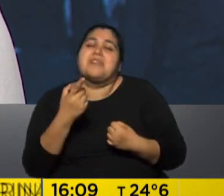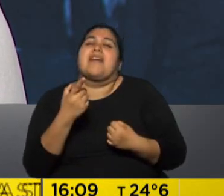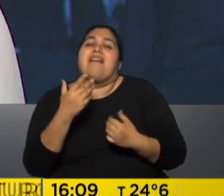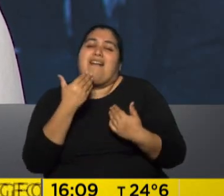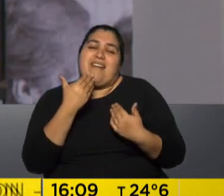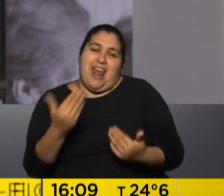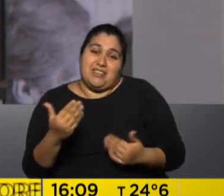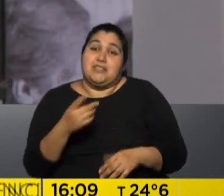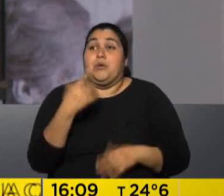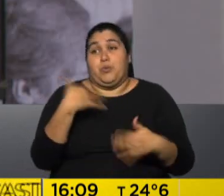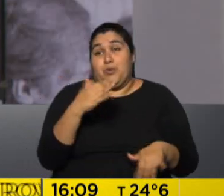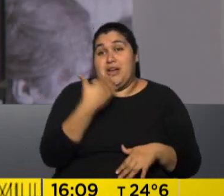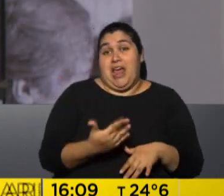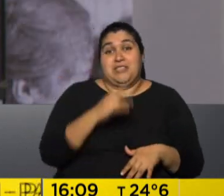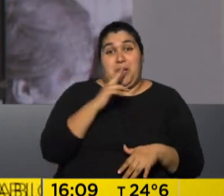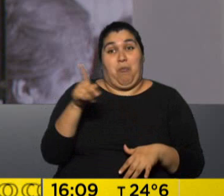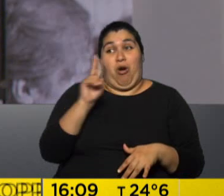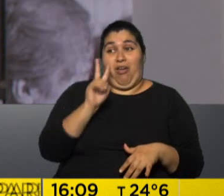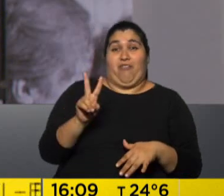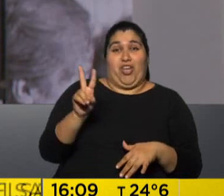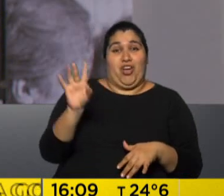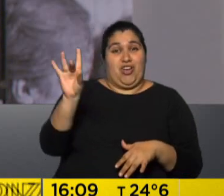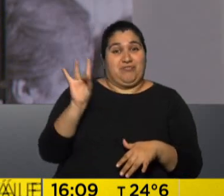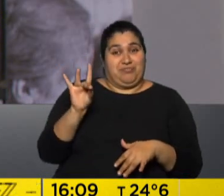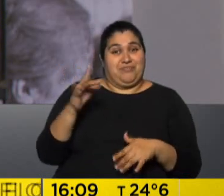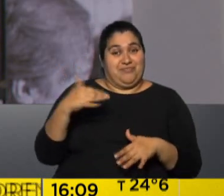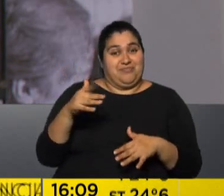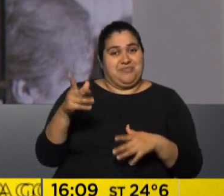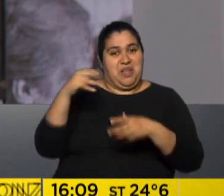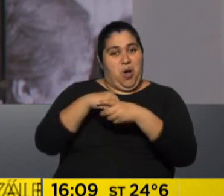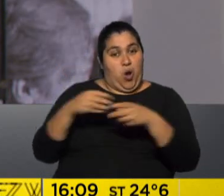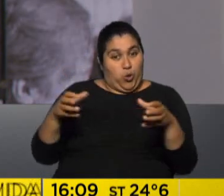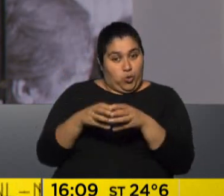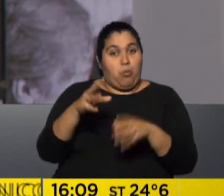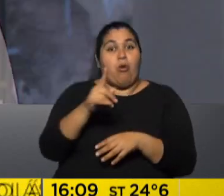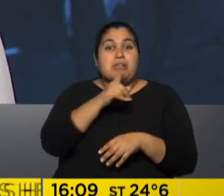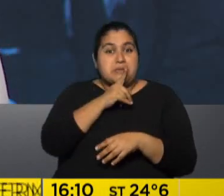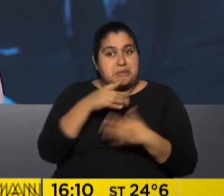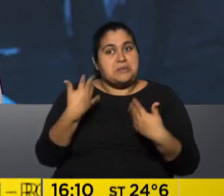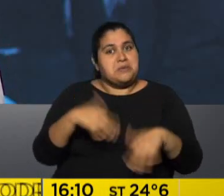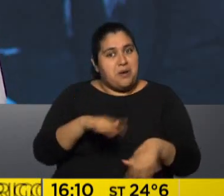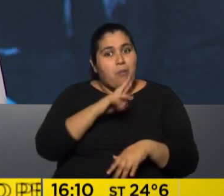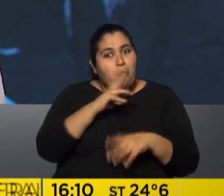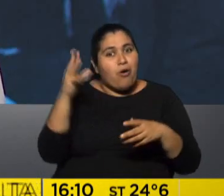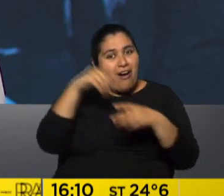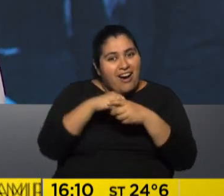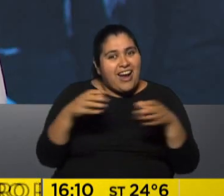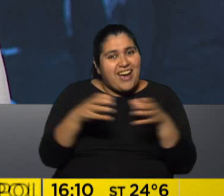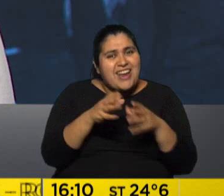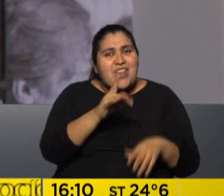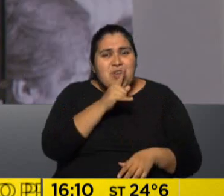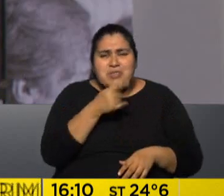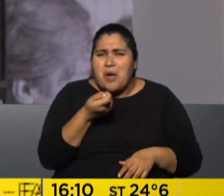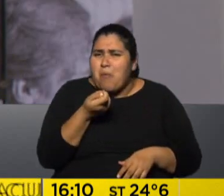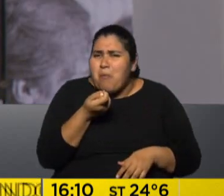Igual, pero gracias a esta mujer de un, que formaba parte o que forma parte tal vez todavía de un cuerpo técnico. Bien, hay mujeres en los cuerpos técnicos, pero son muy